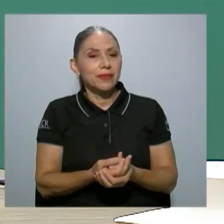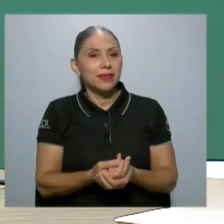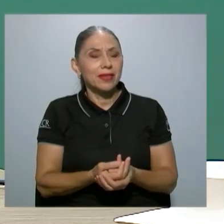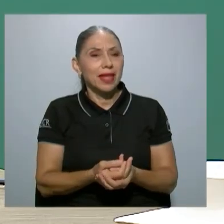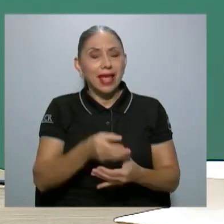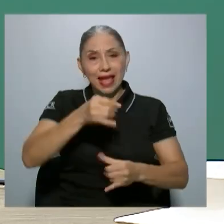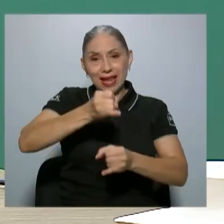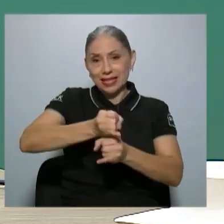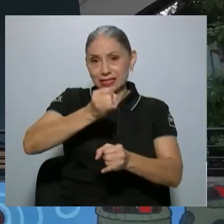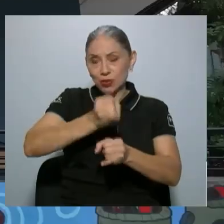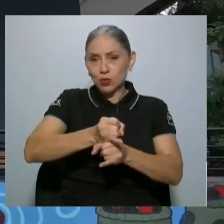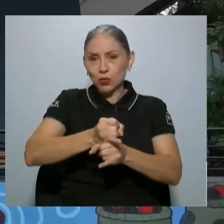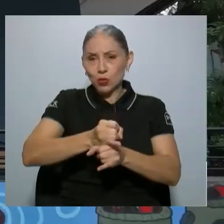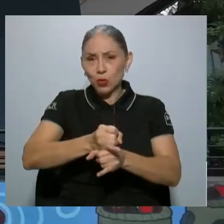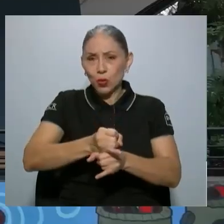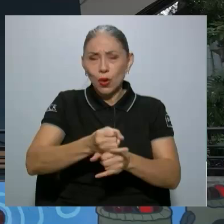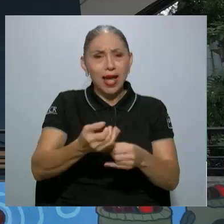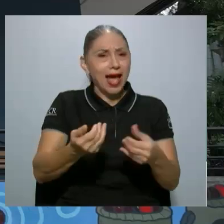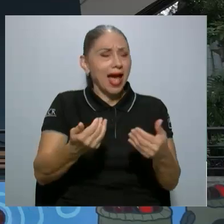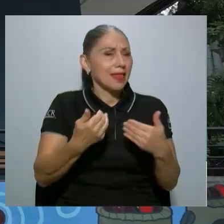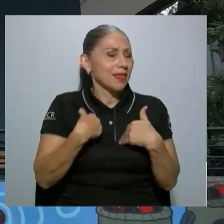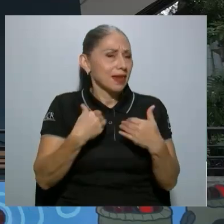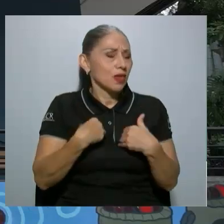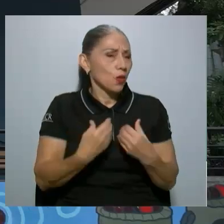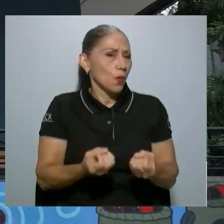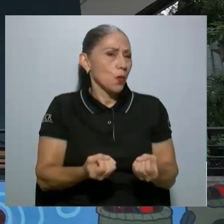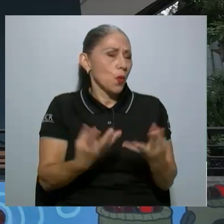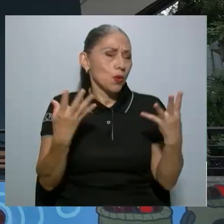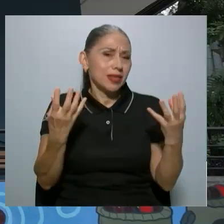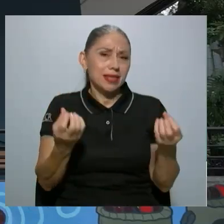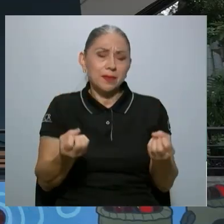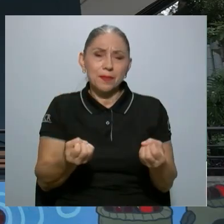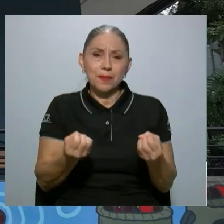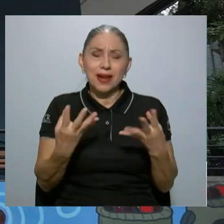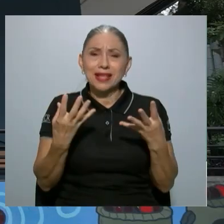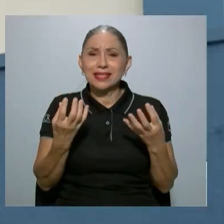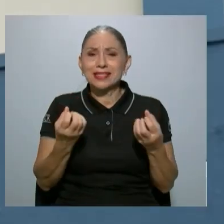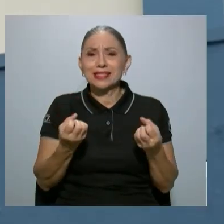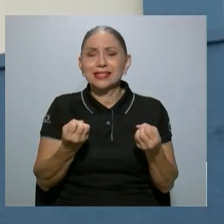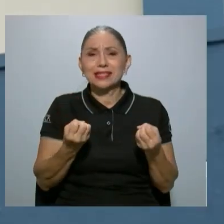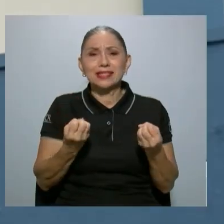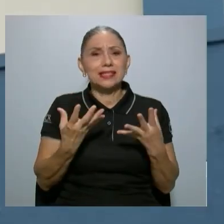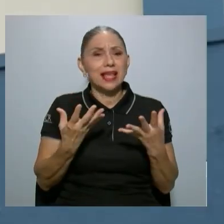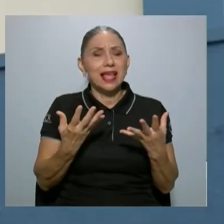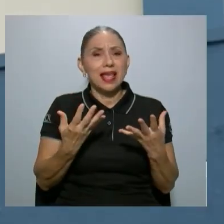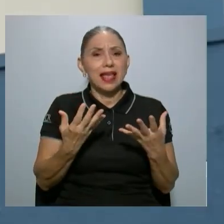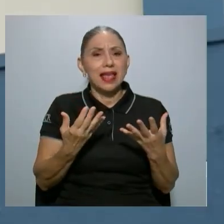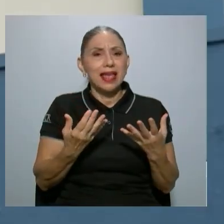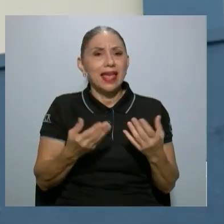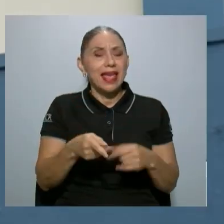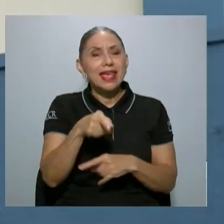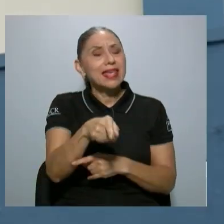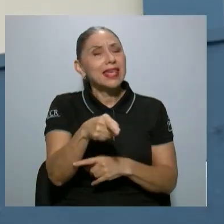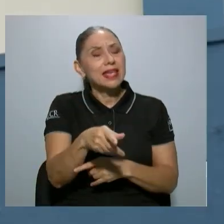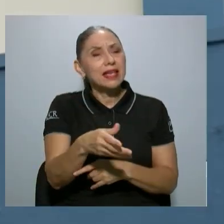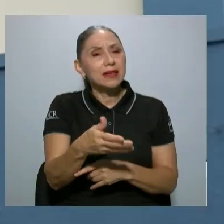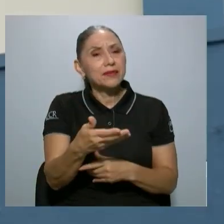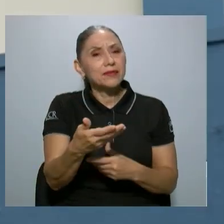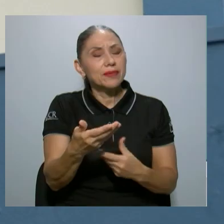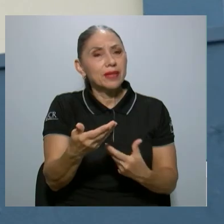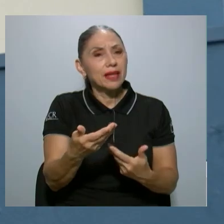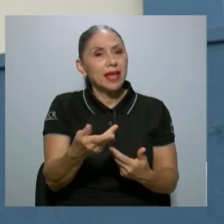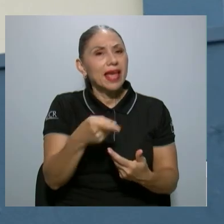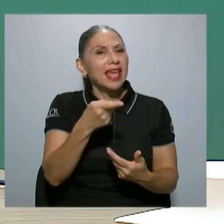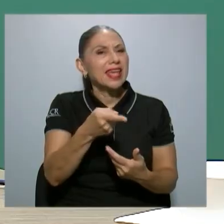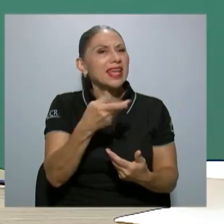El instituto me parece que ha tenido múltiples, digamos, en eso de a qué se